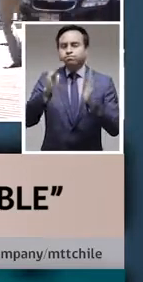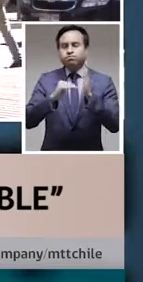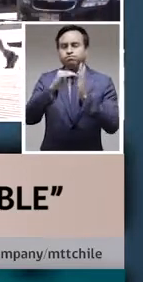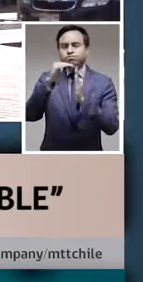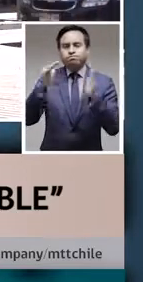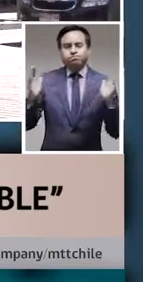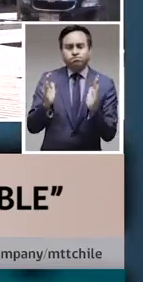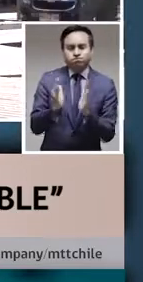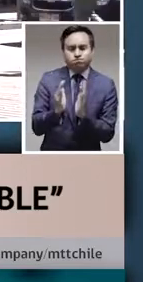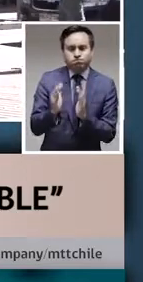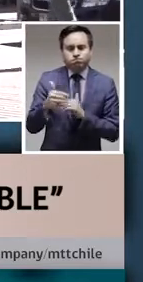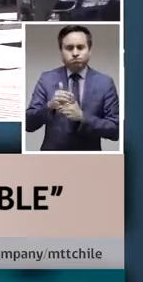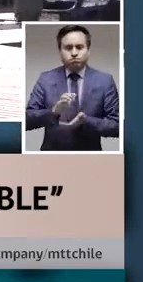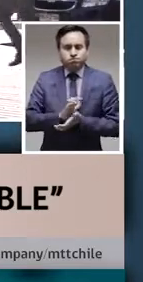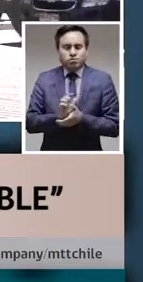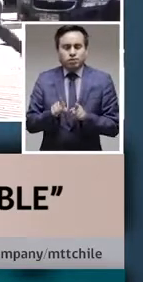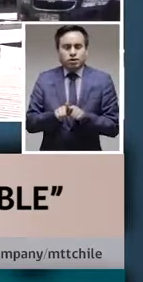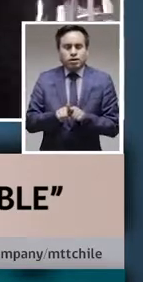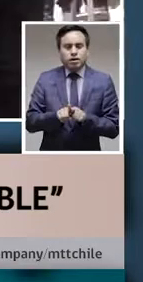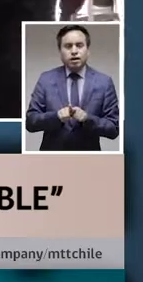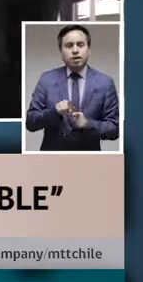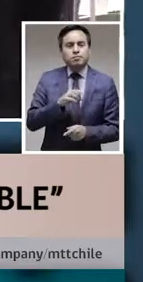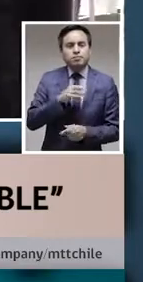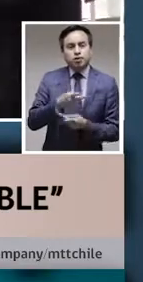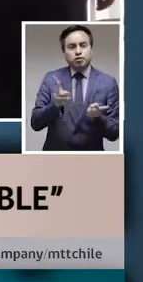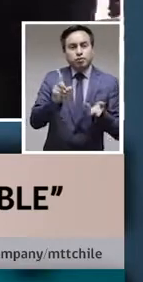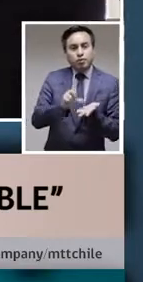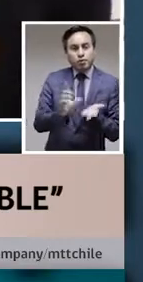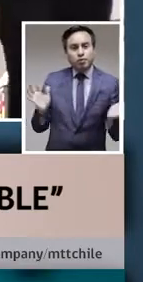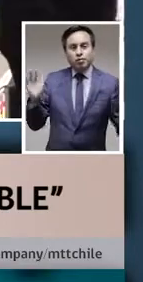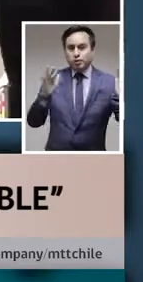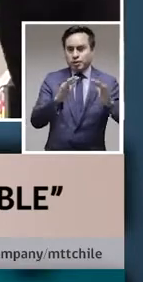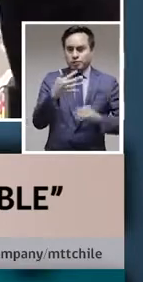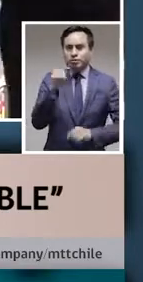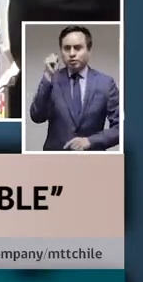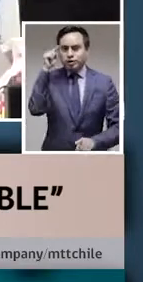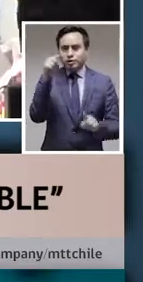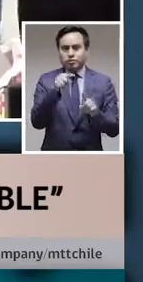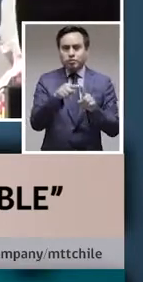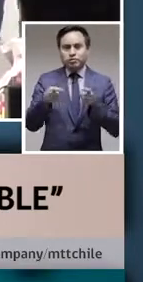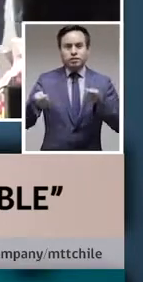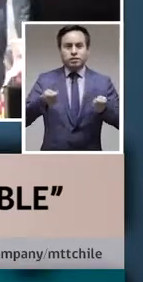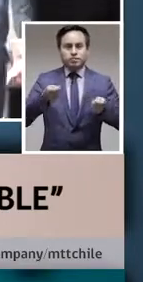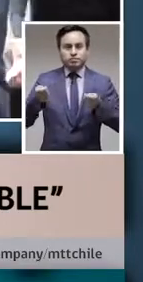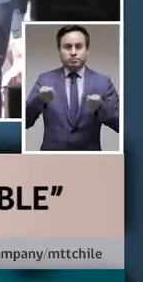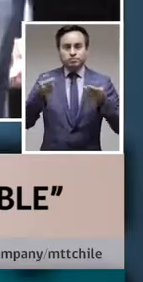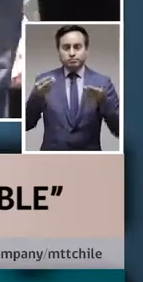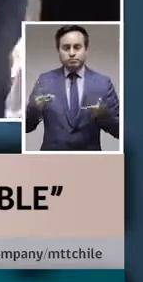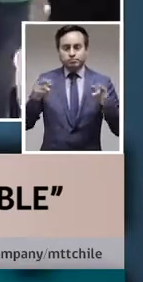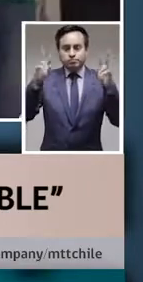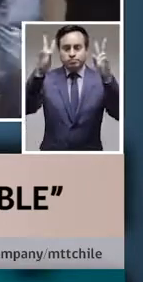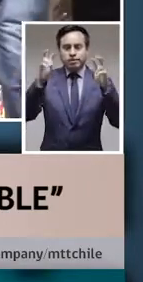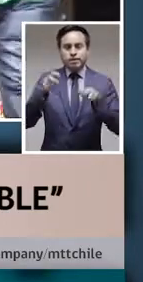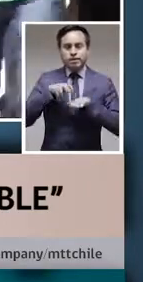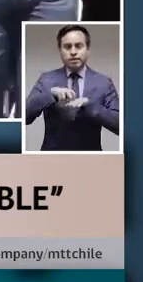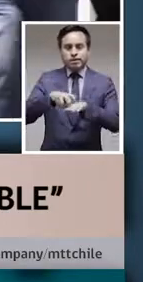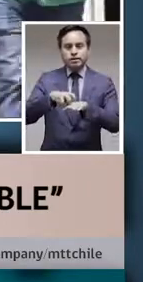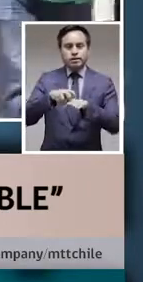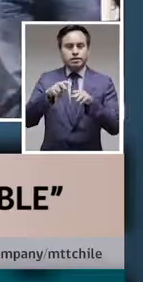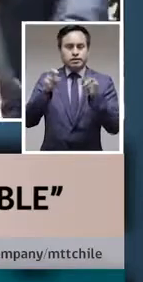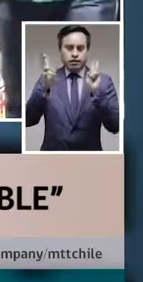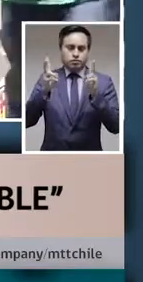espacio público toma un rol clave. Y ese es el foco de gestión en el ámbito del